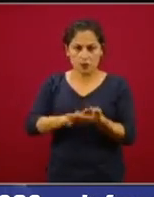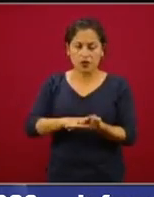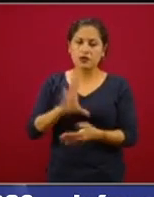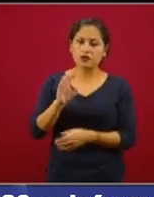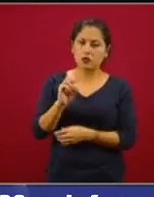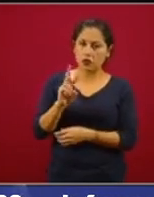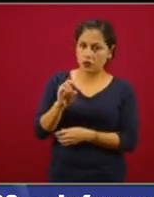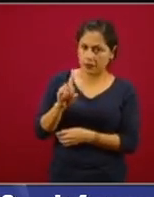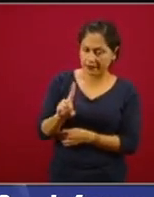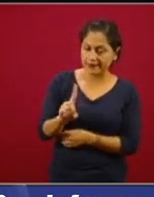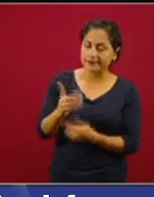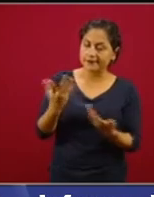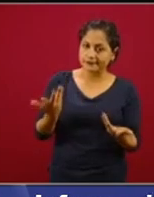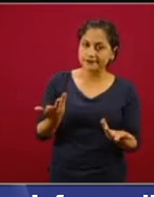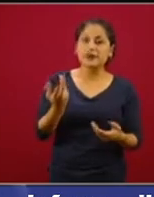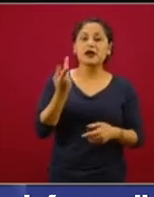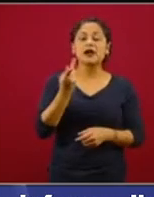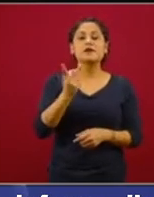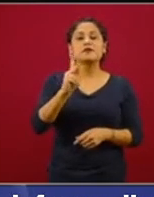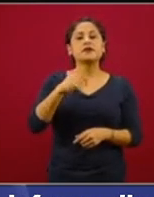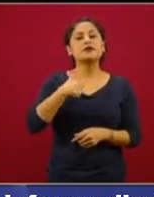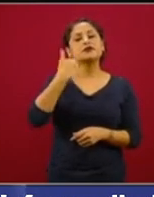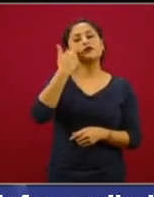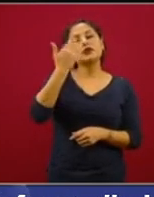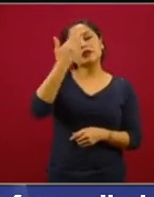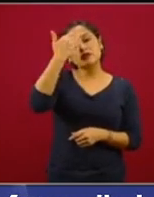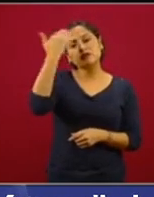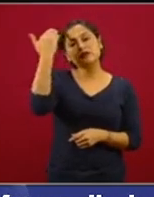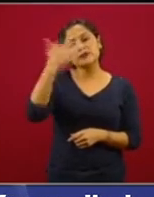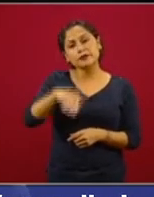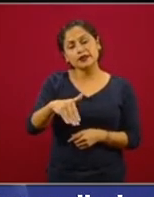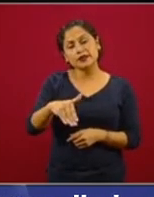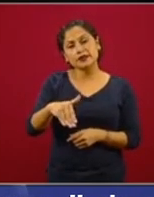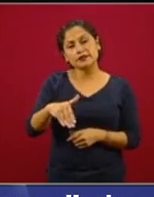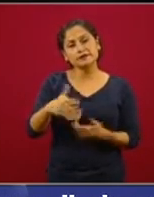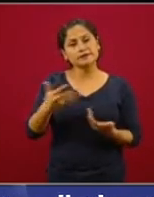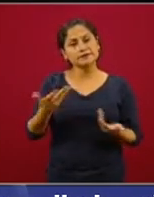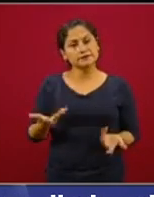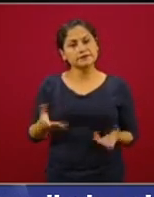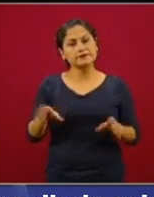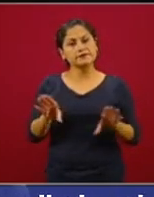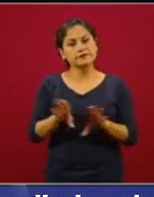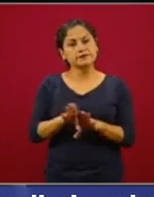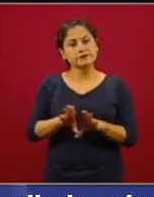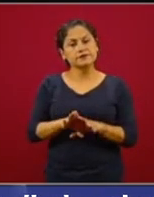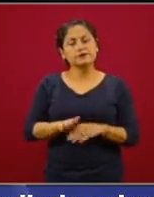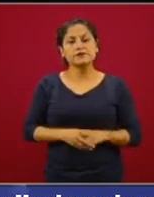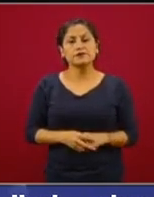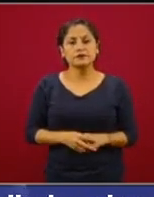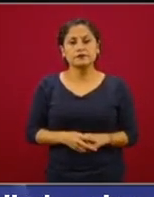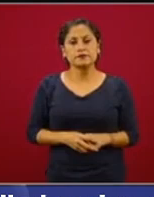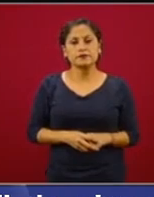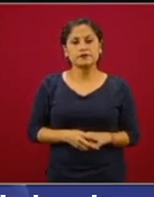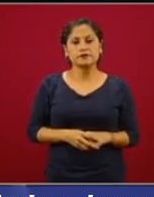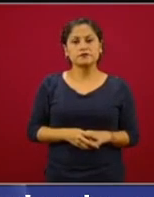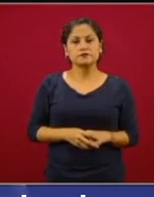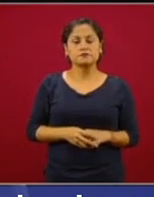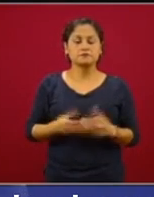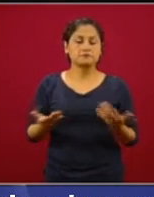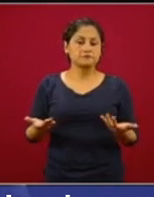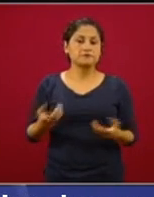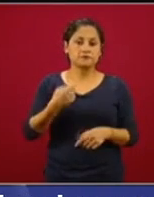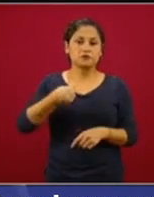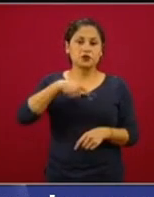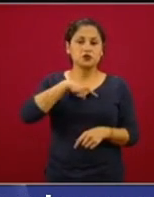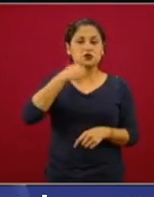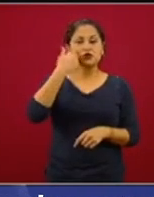Y sí me gustaría saber, en una medida de Olimpiadas, sabemos que la medalla de oro se la está llevando